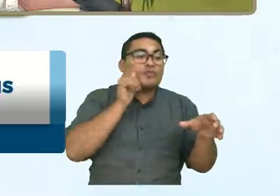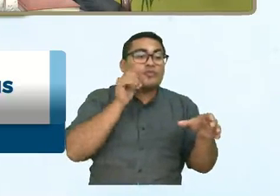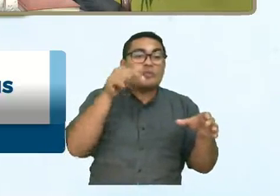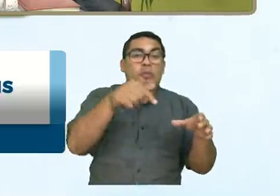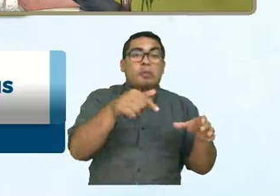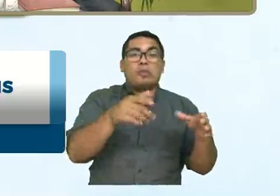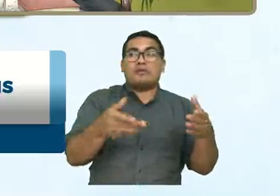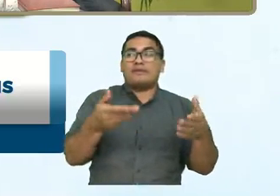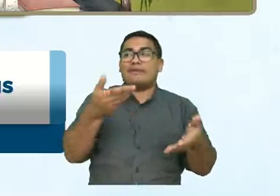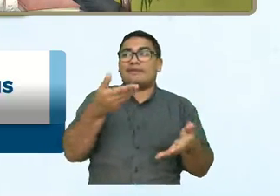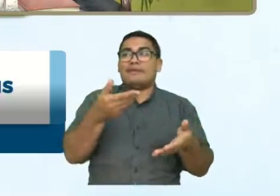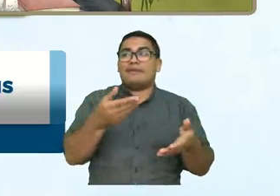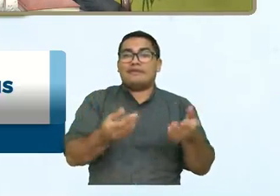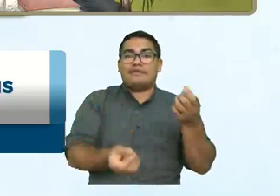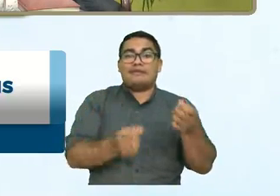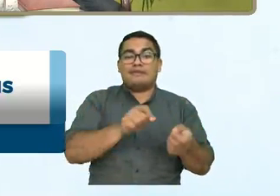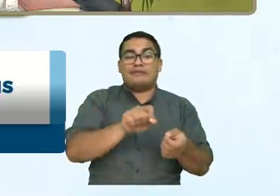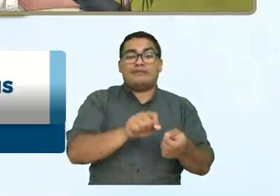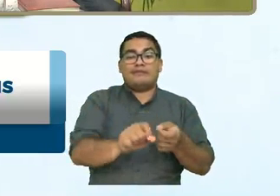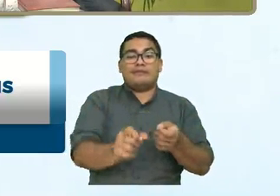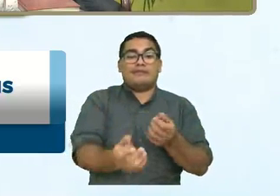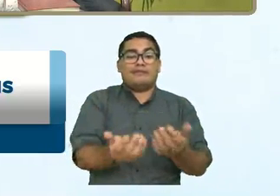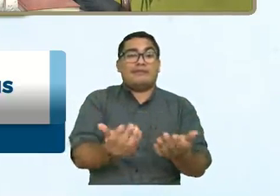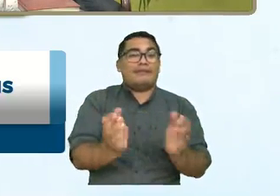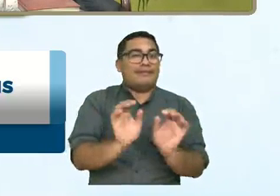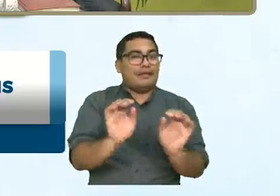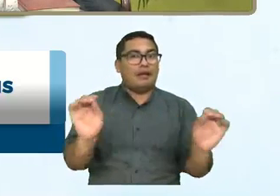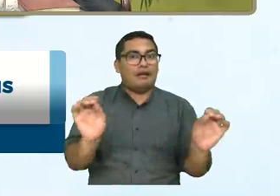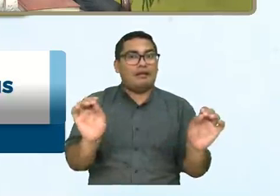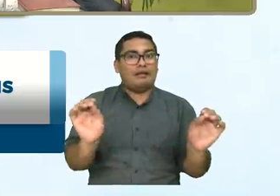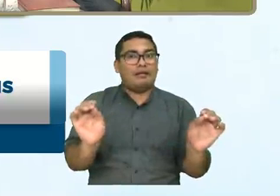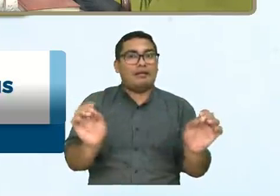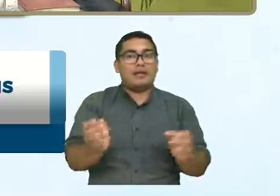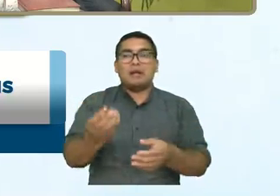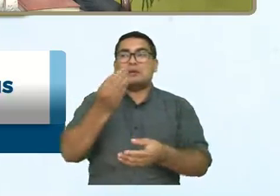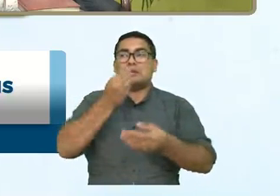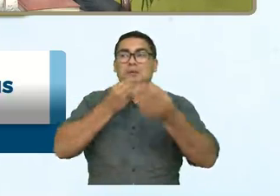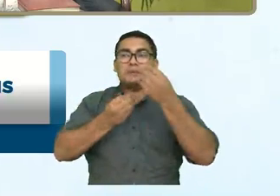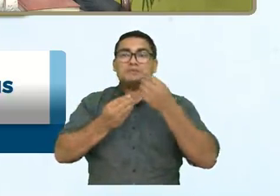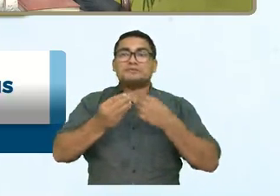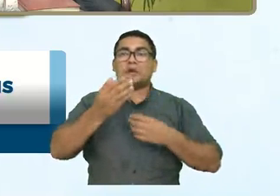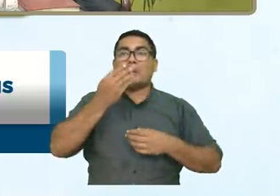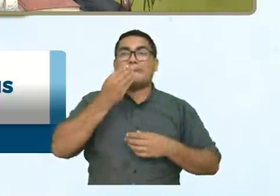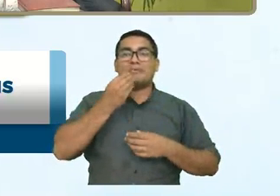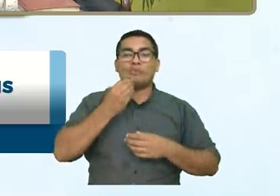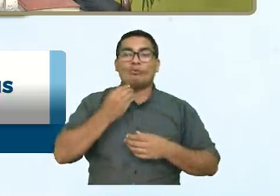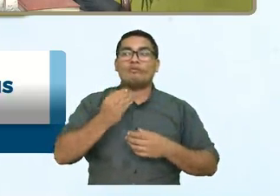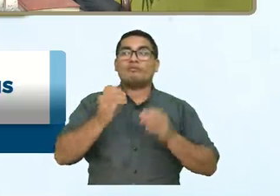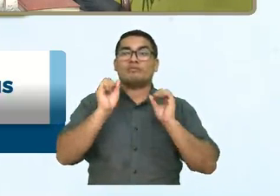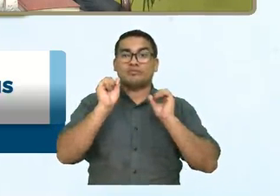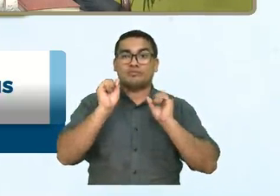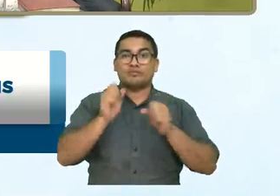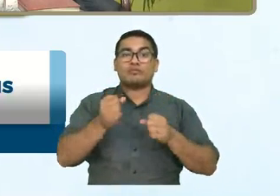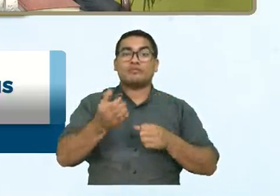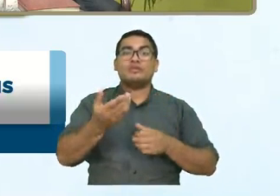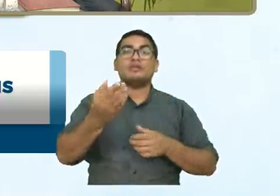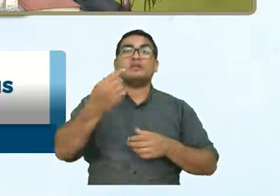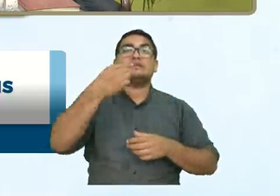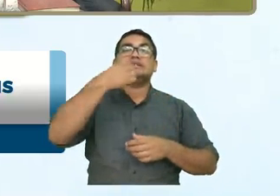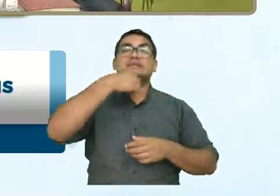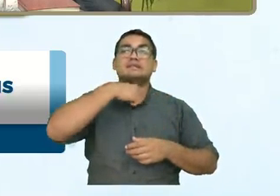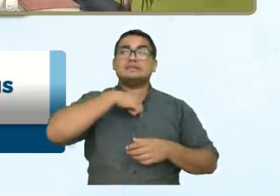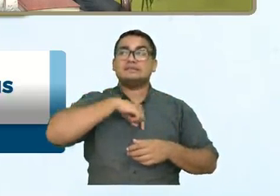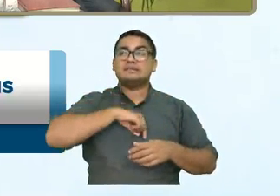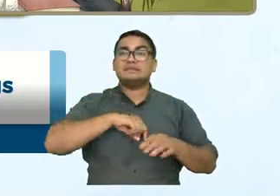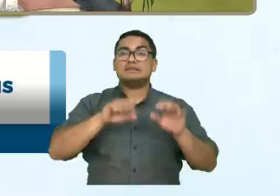bien y no me di cuenta que los contaminó. Los ingerimos en nuestras mucosas, en la boca, podemos mandar lesiones, incluso